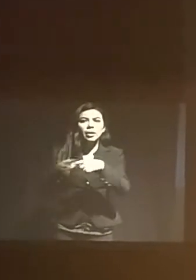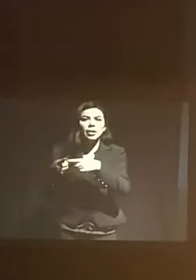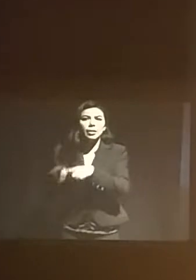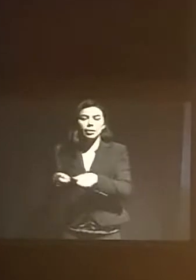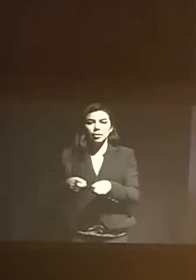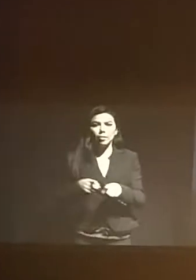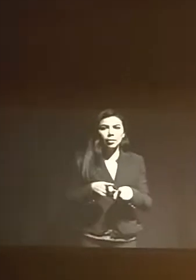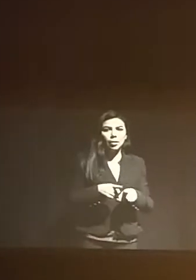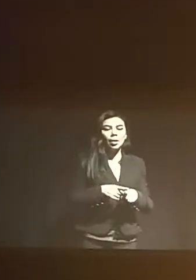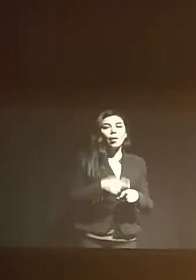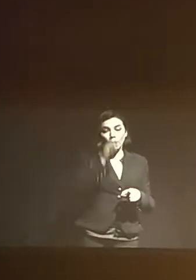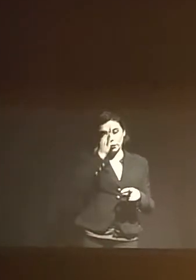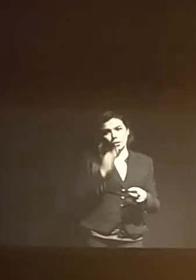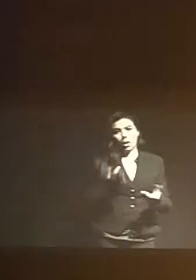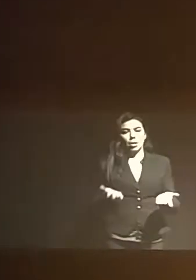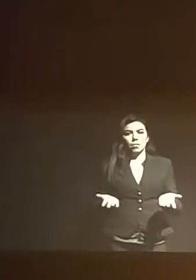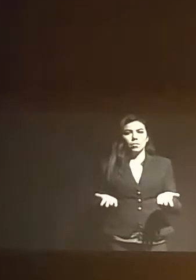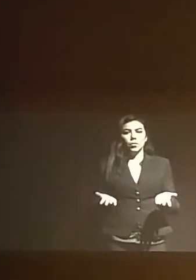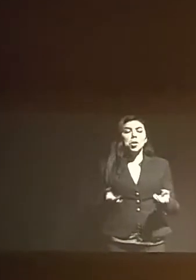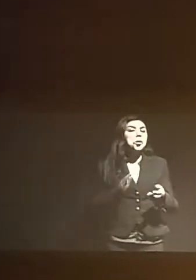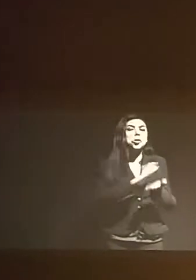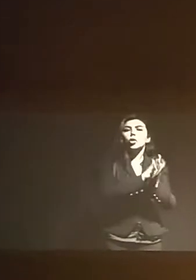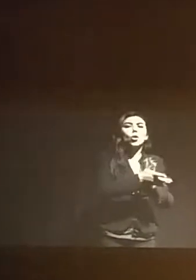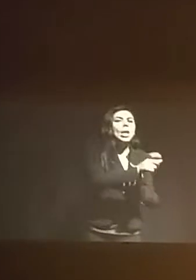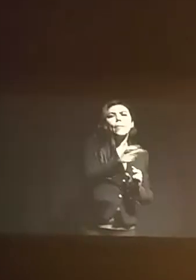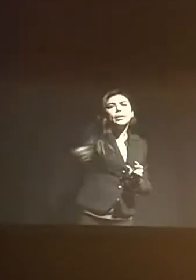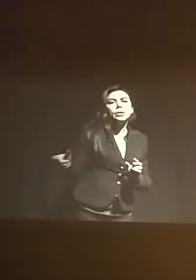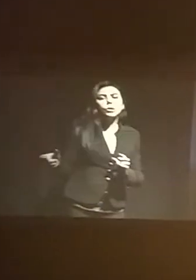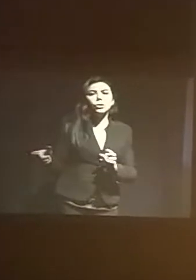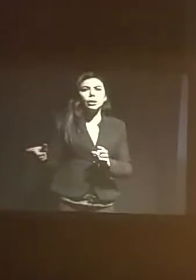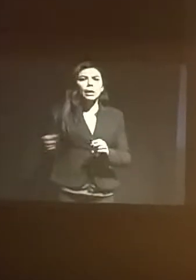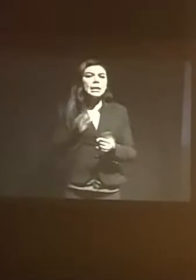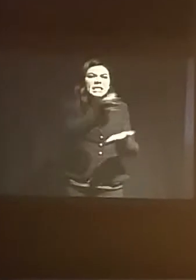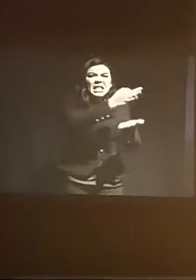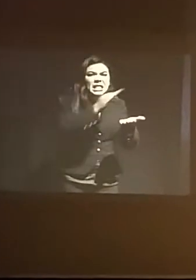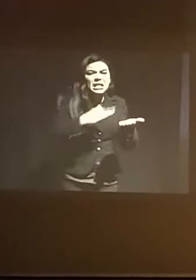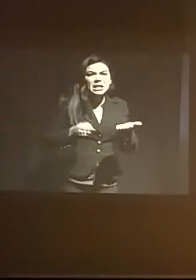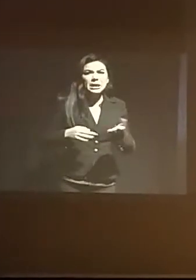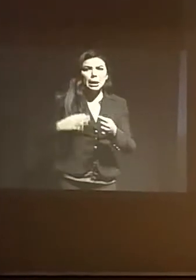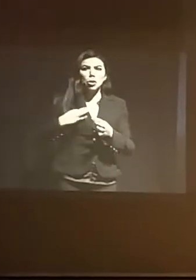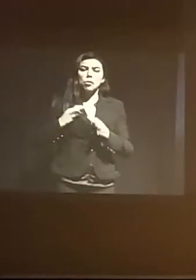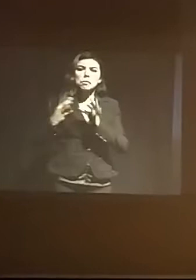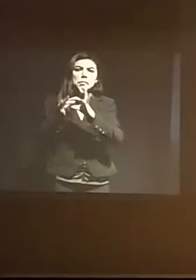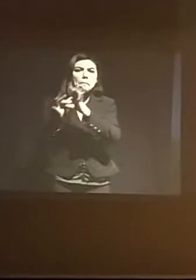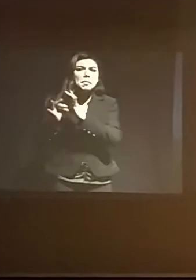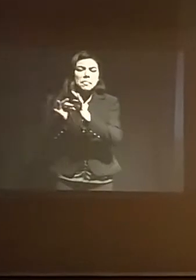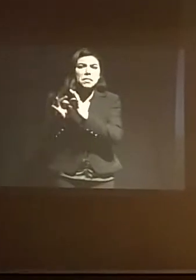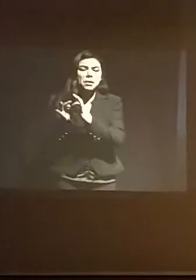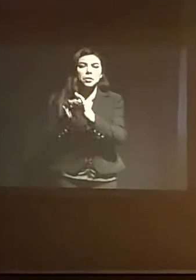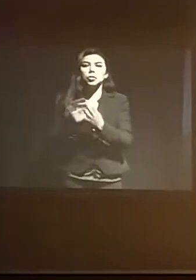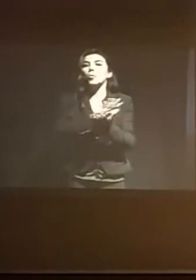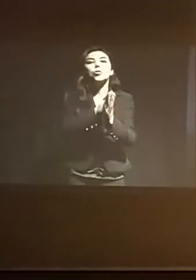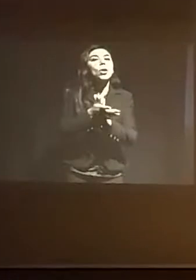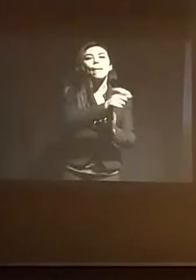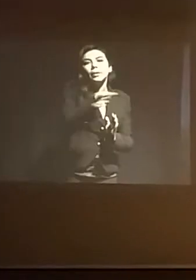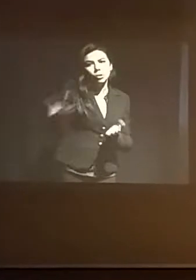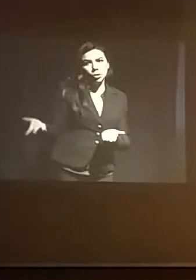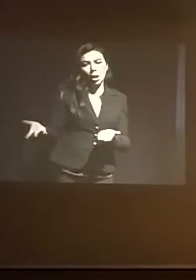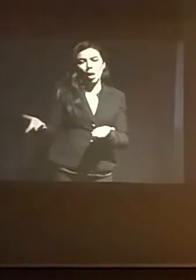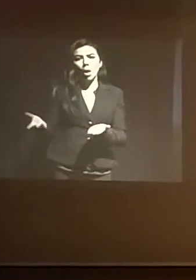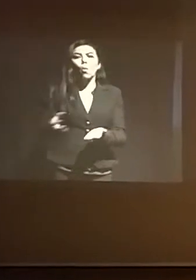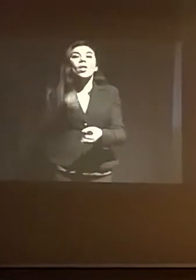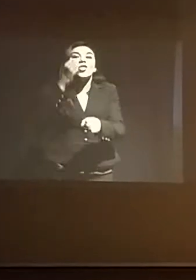funcionales, esas las tenemos todos. Y el ser diseño dependiente, en algún grado u otro, lo somos todos, pero cuando existe